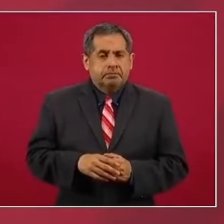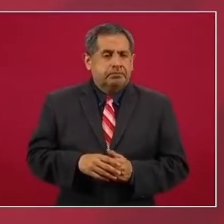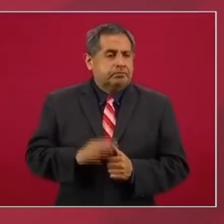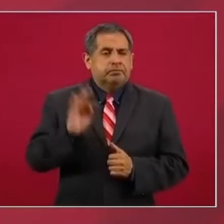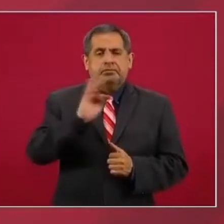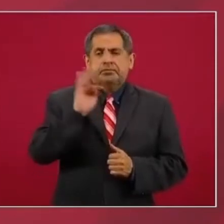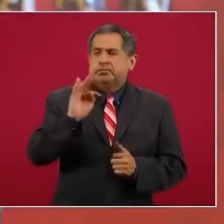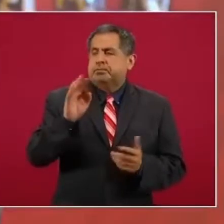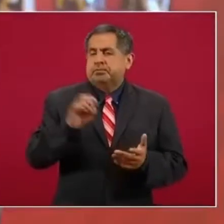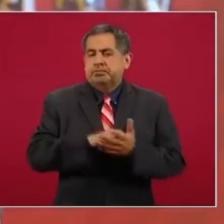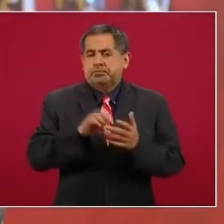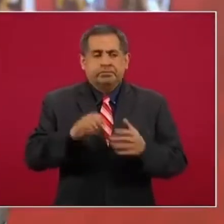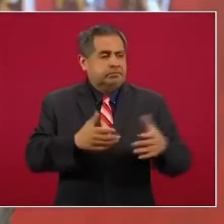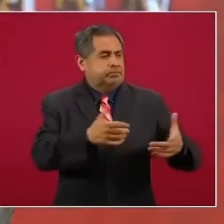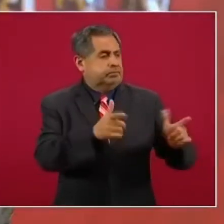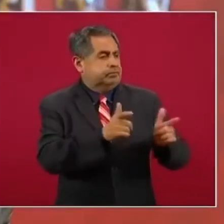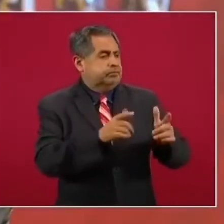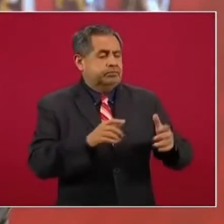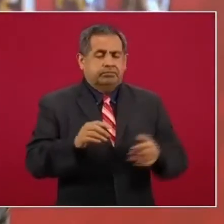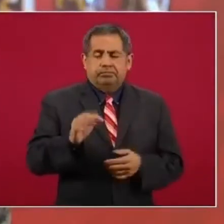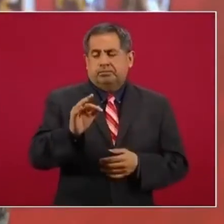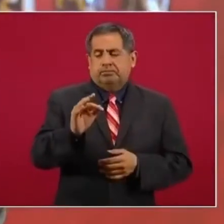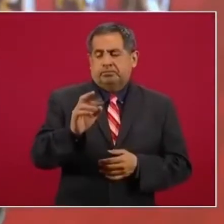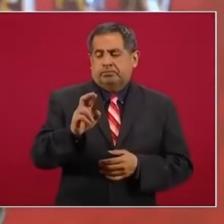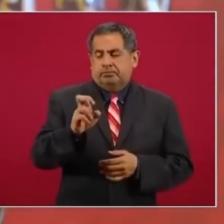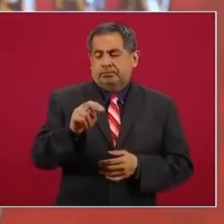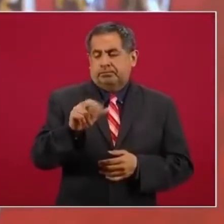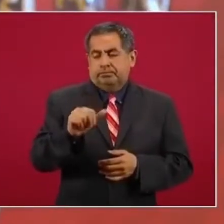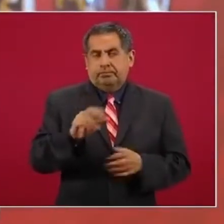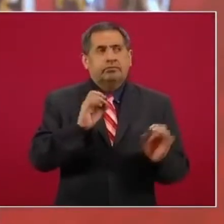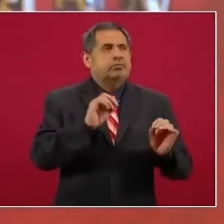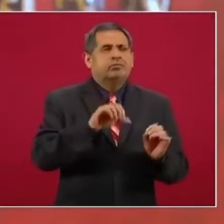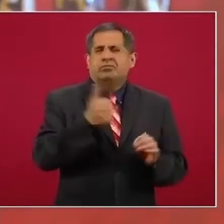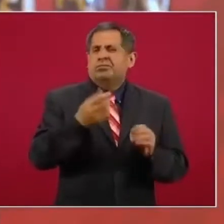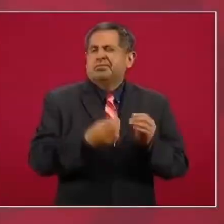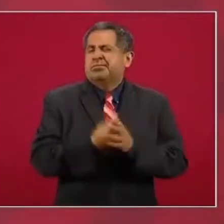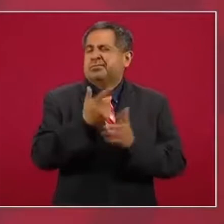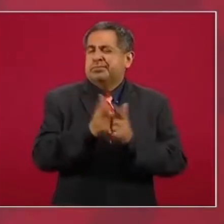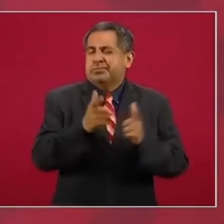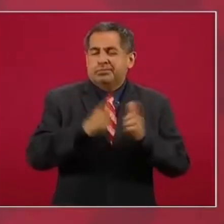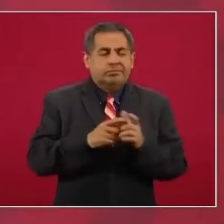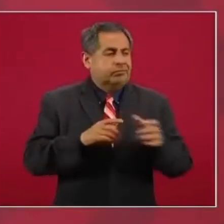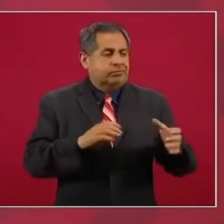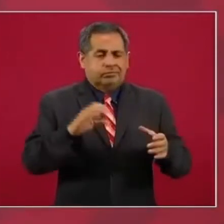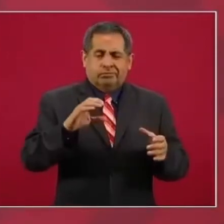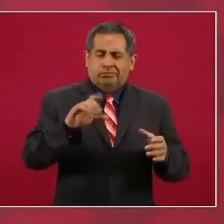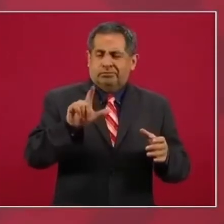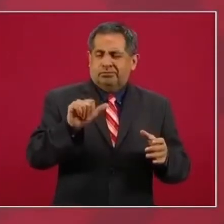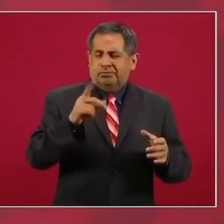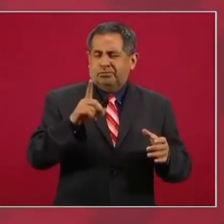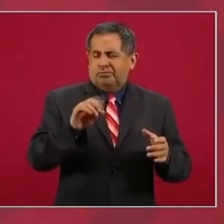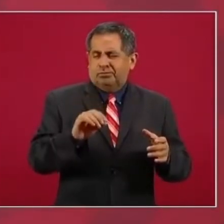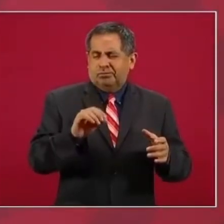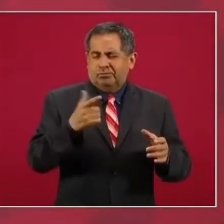grupo como Frena, ahora que surgió este grupo de Claudio X González, pues